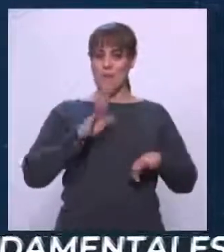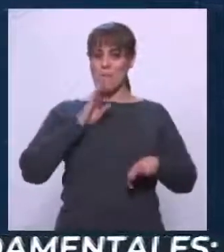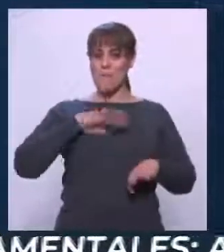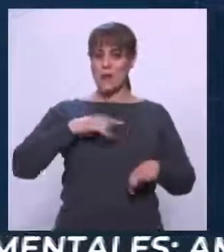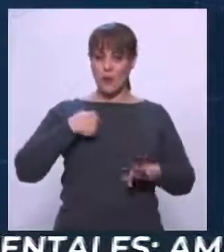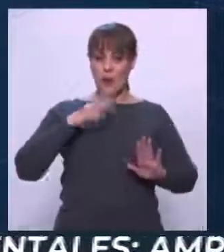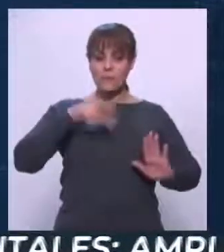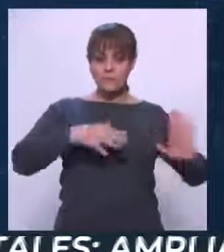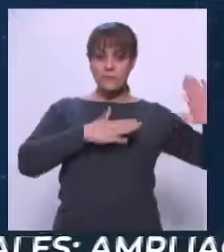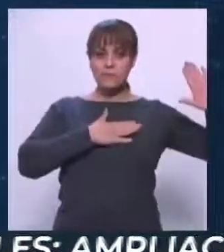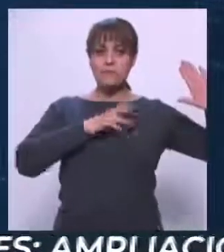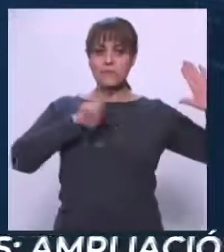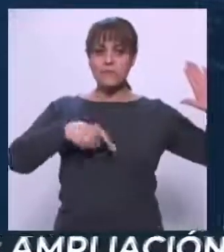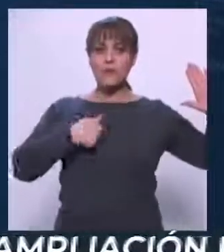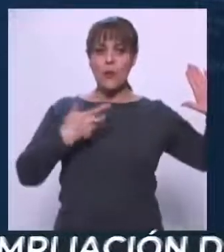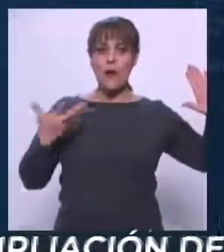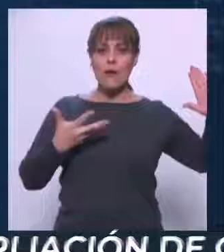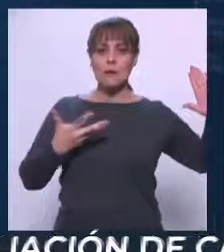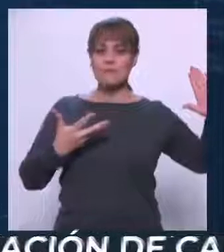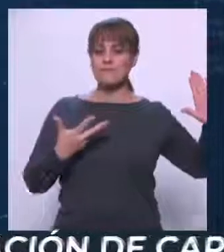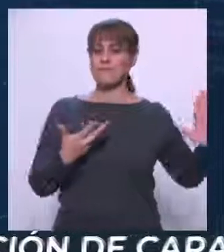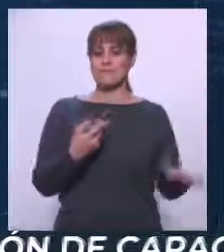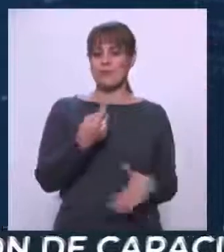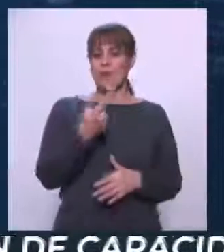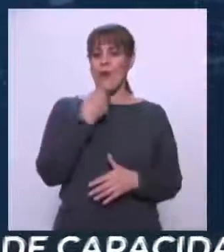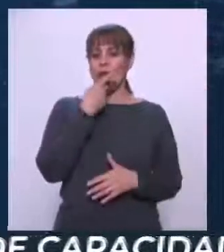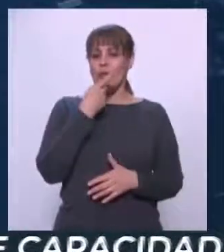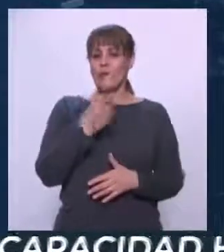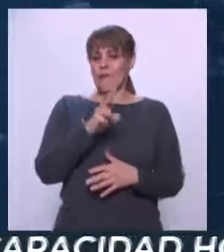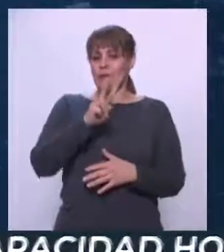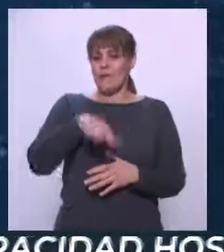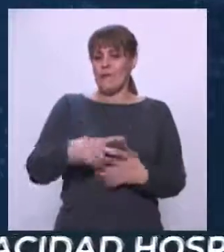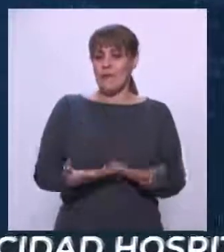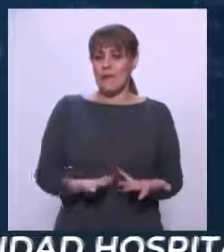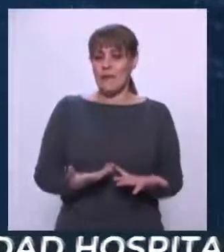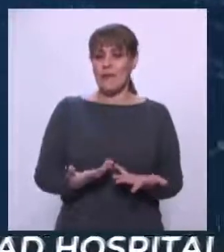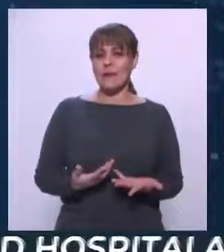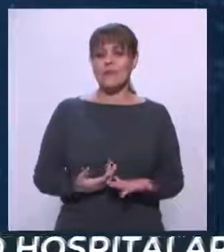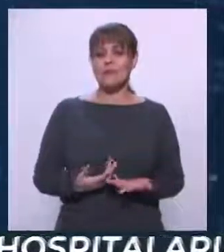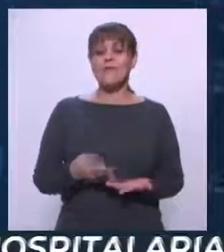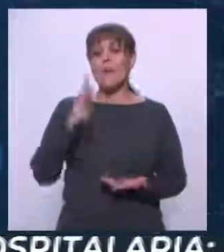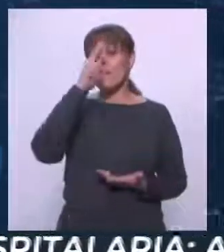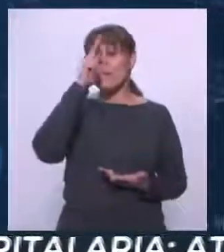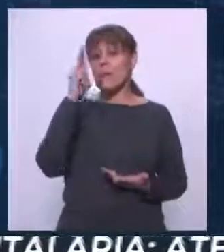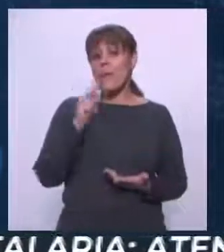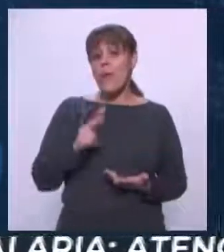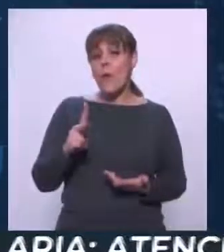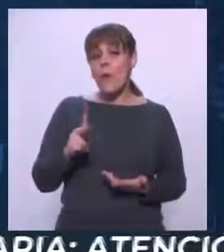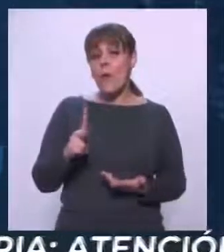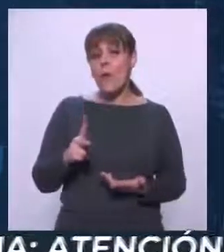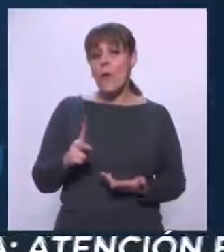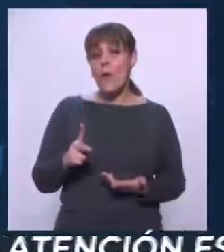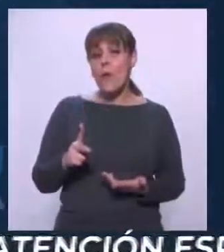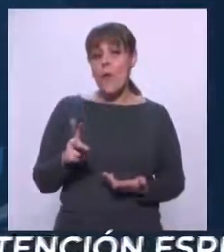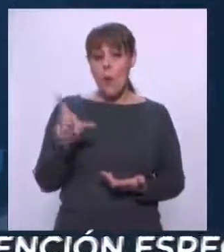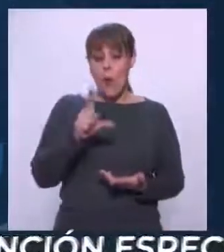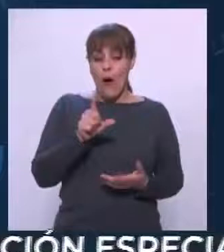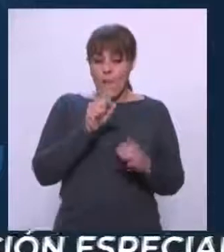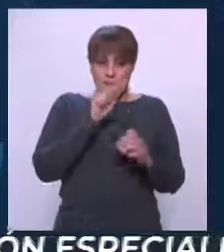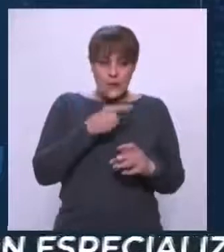cometió. Y, por supuesto, sobre todo en el momento en el que se ha